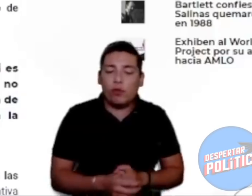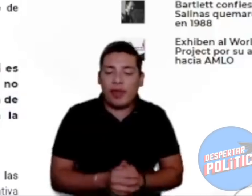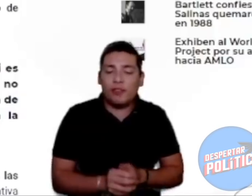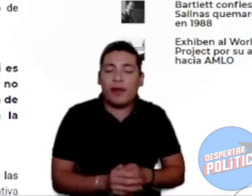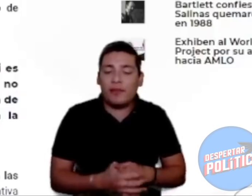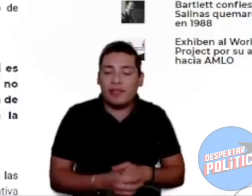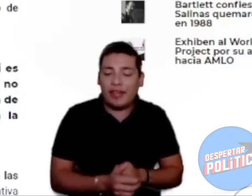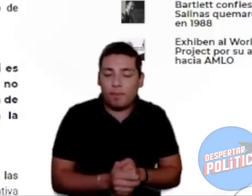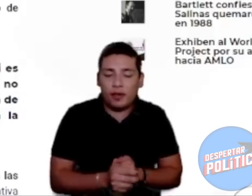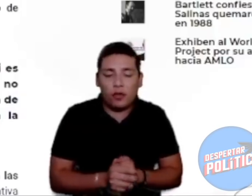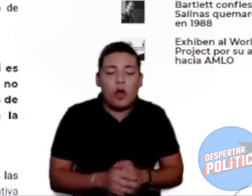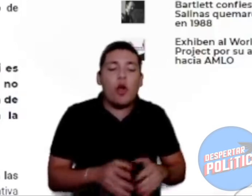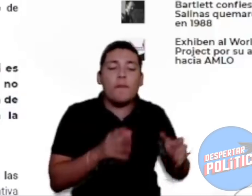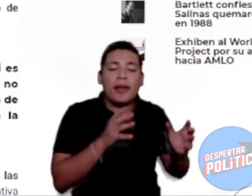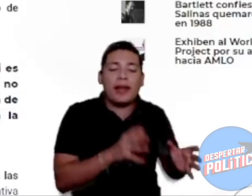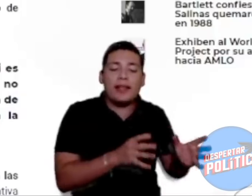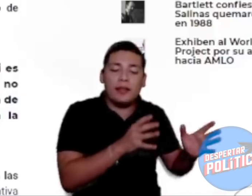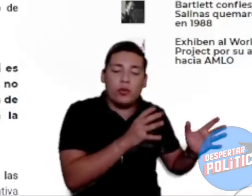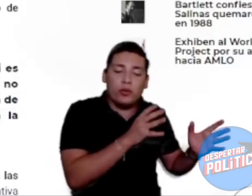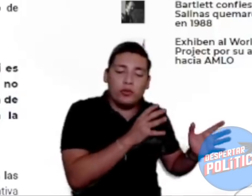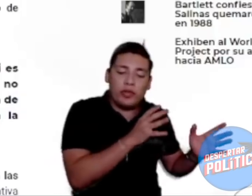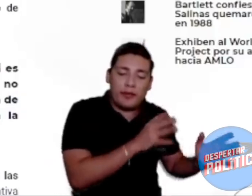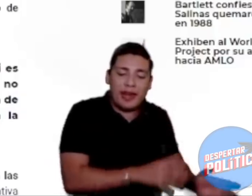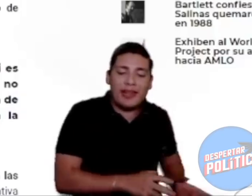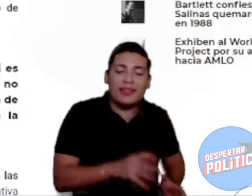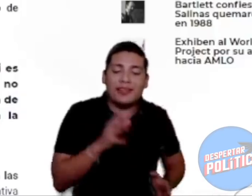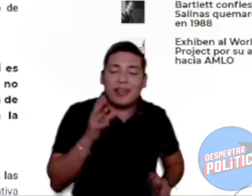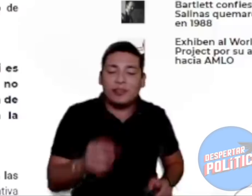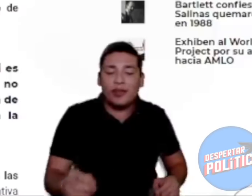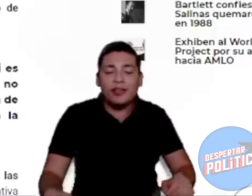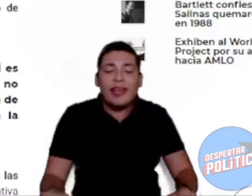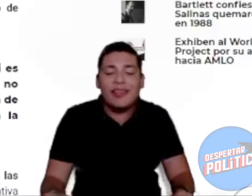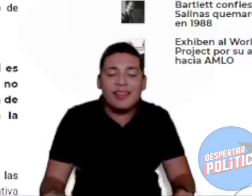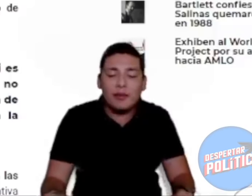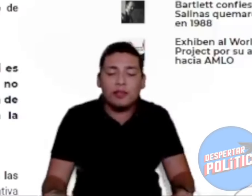con facultades para administrar el puerto, operar los terminales,